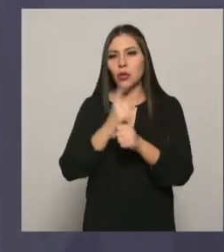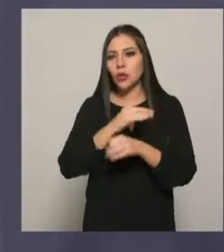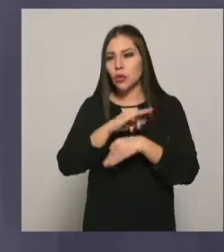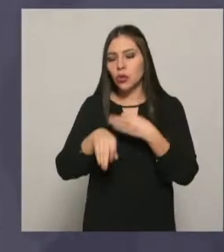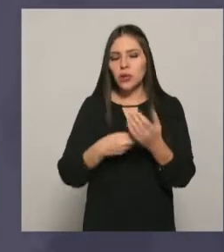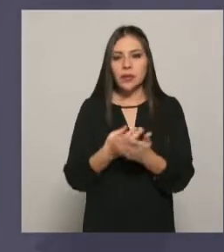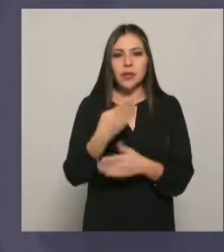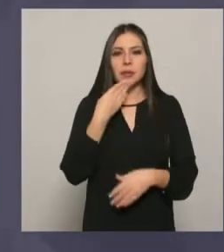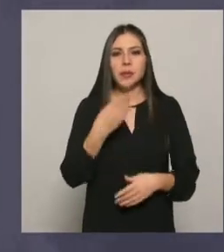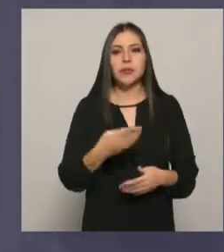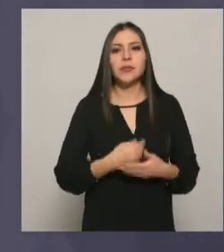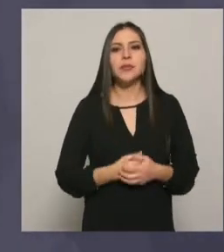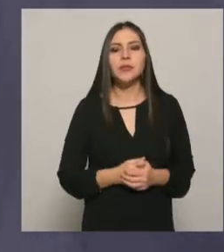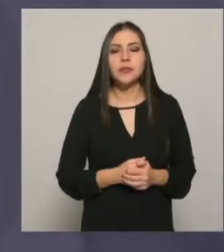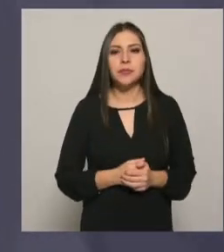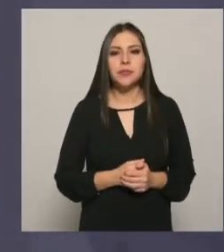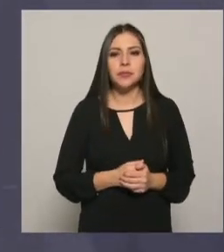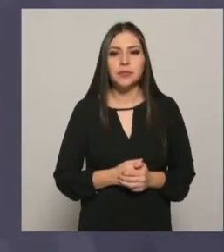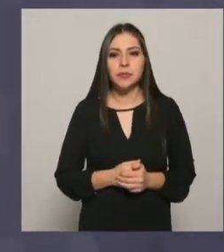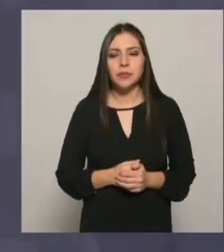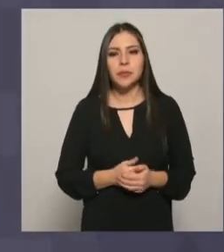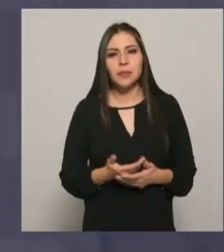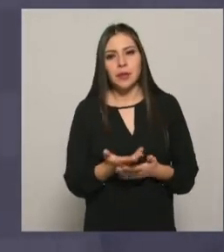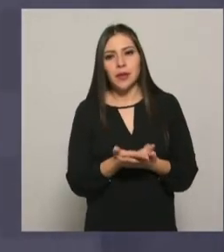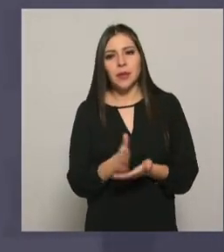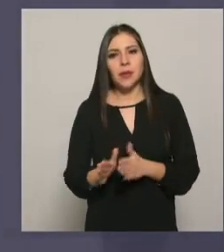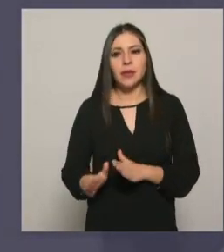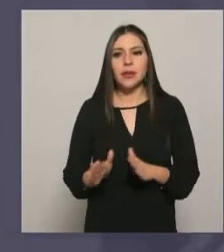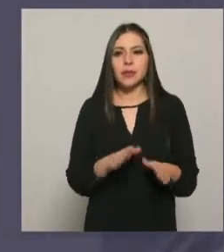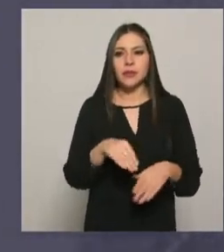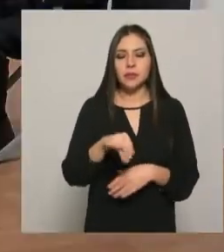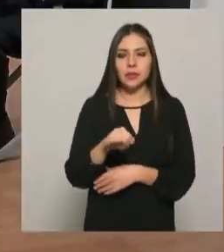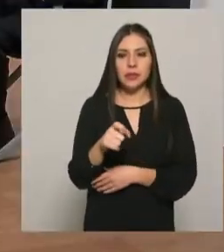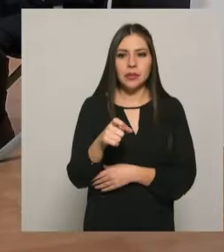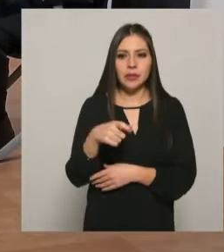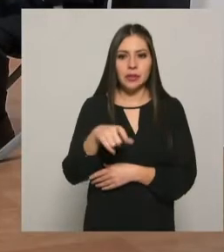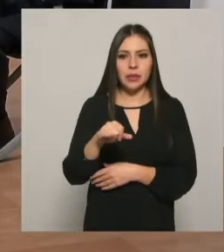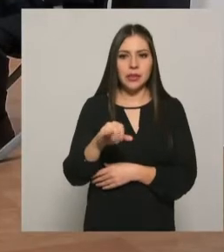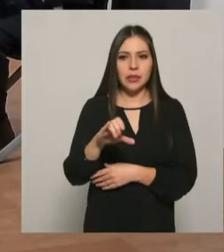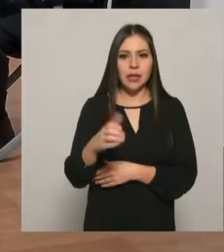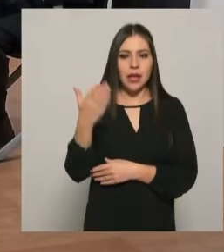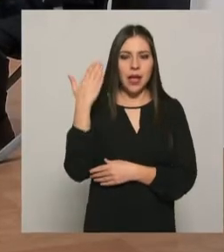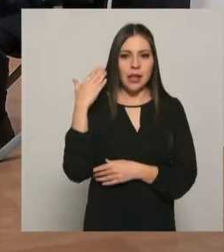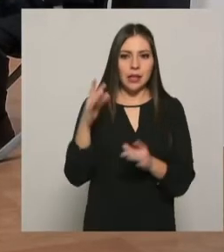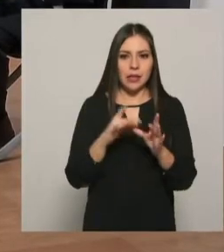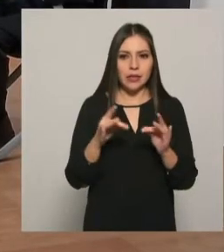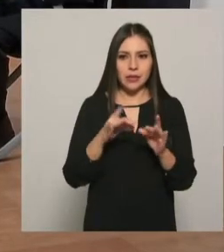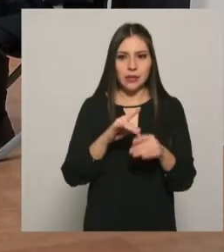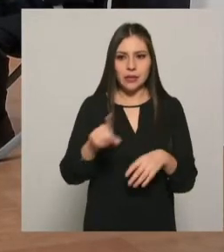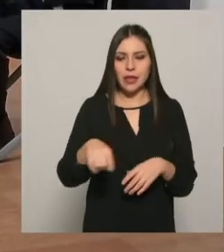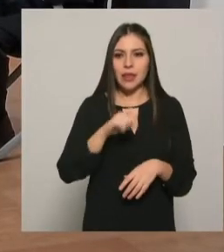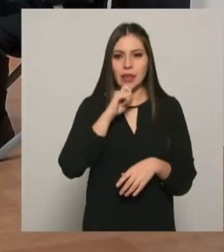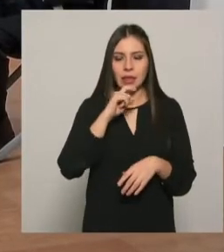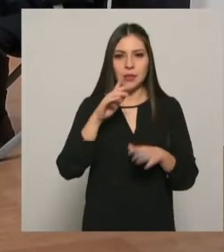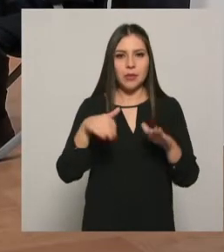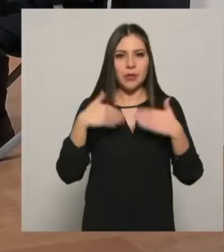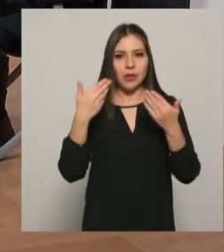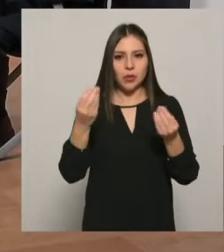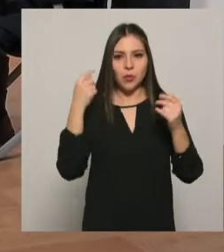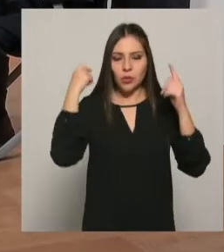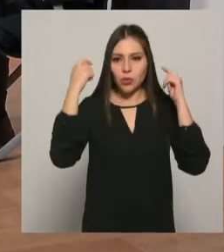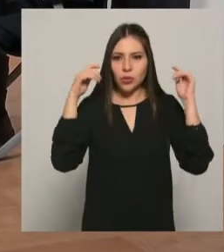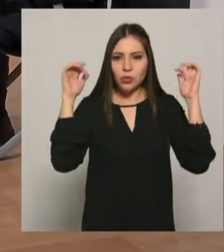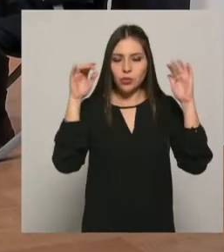bien. Claro, y además, por otra parte, Mixquic, por ejemplo, como yo comentaba anteriormente, también llegan decenas de